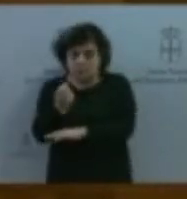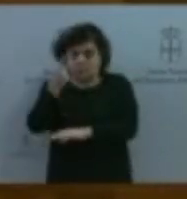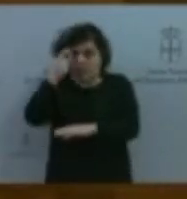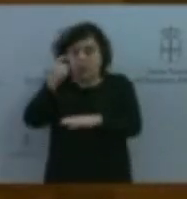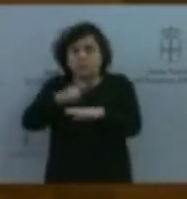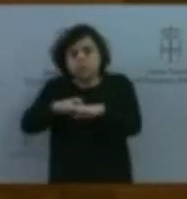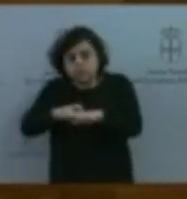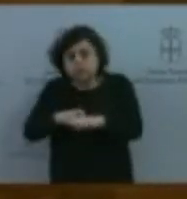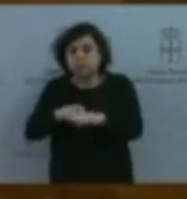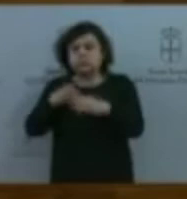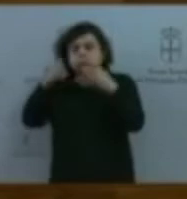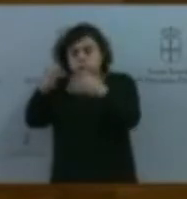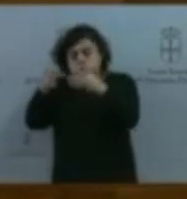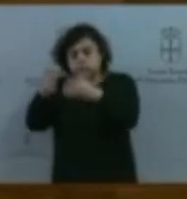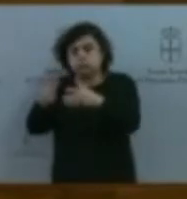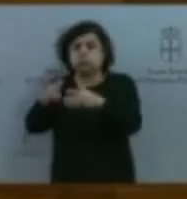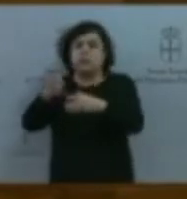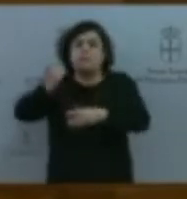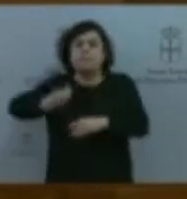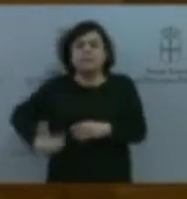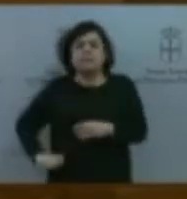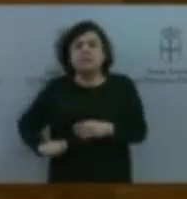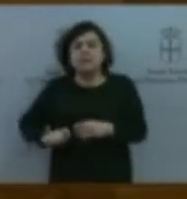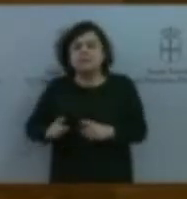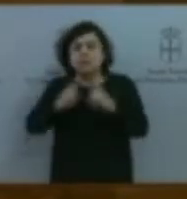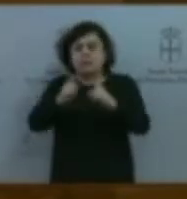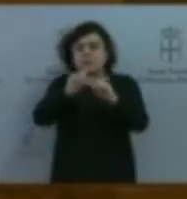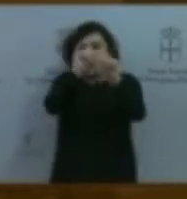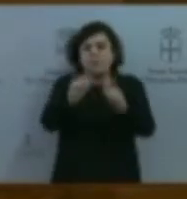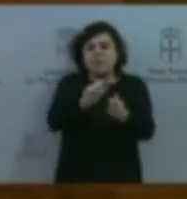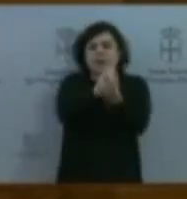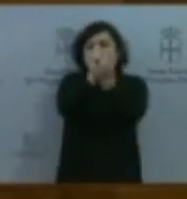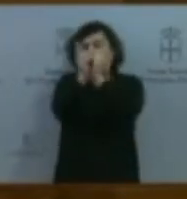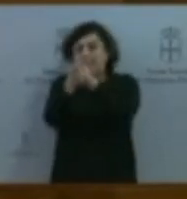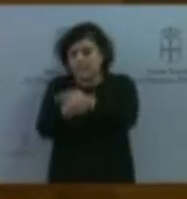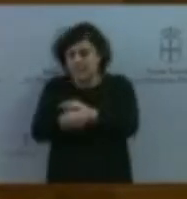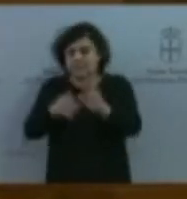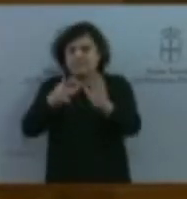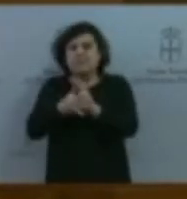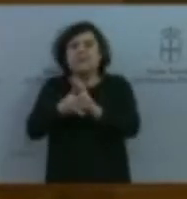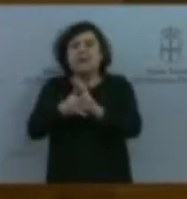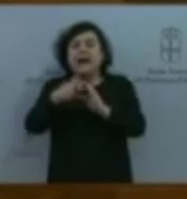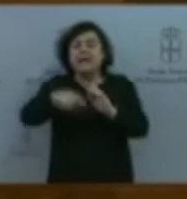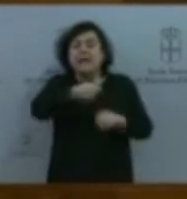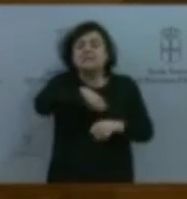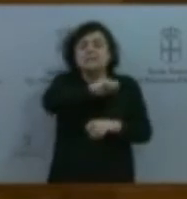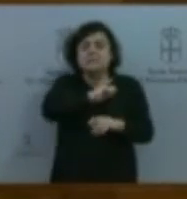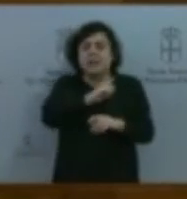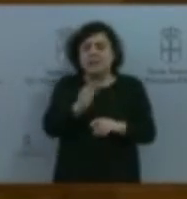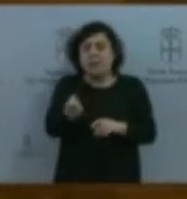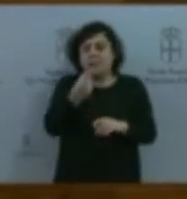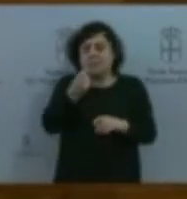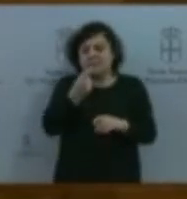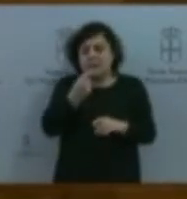permitan cambiar el modelo, ¿no? Para no ser el país más medicado con psicofármacos de Europa. Eso es lo que